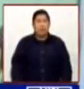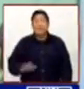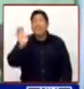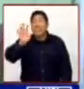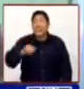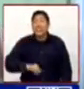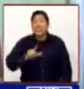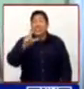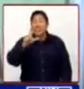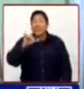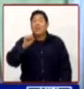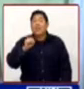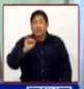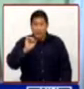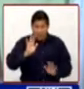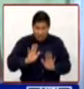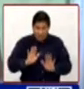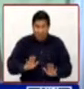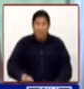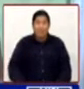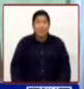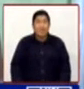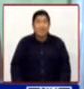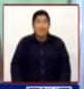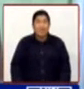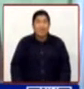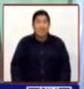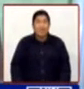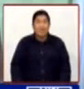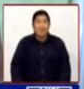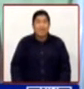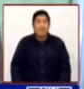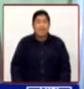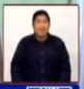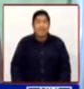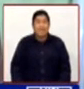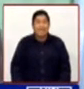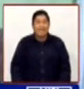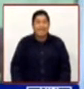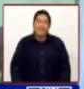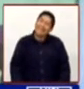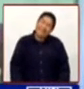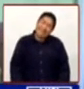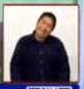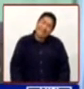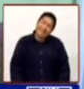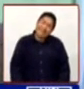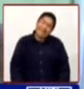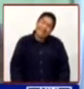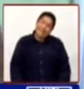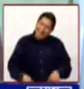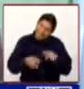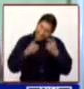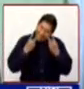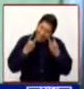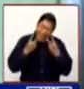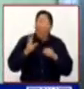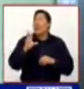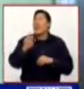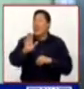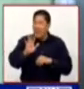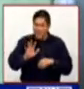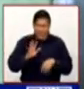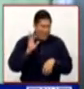Lucho, estate quietito, ¿ya? ¿Ya? No me molestes. Te vas de joven. No,